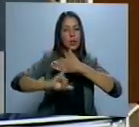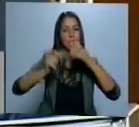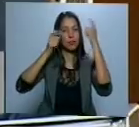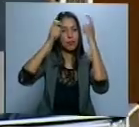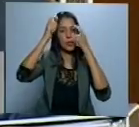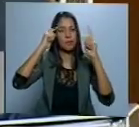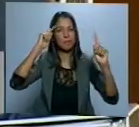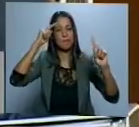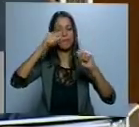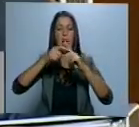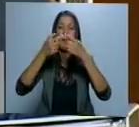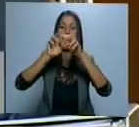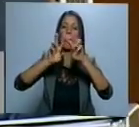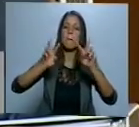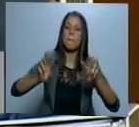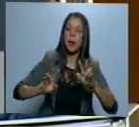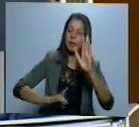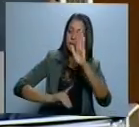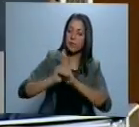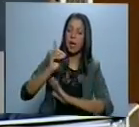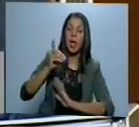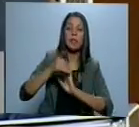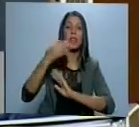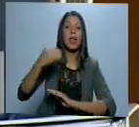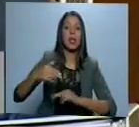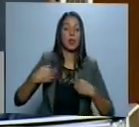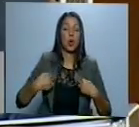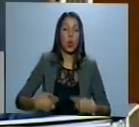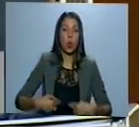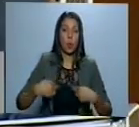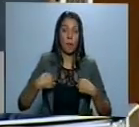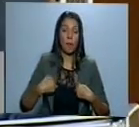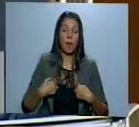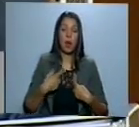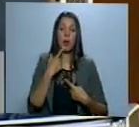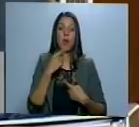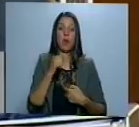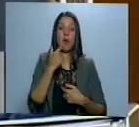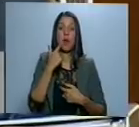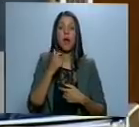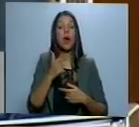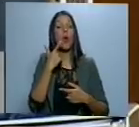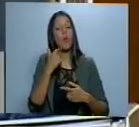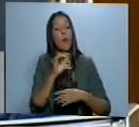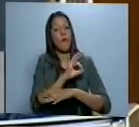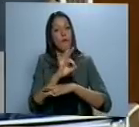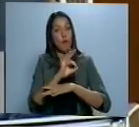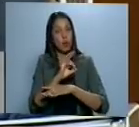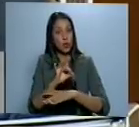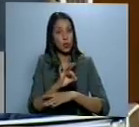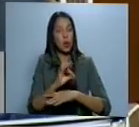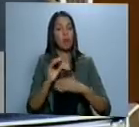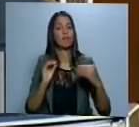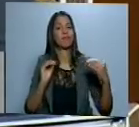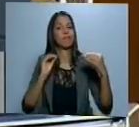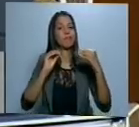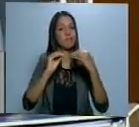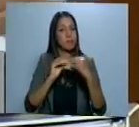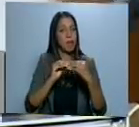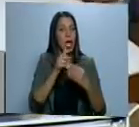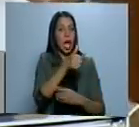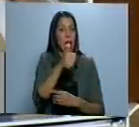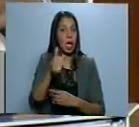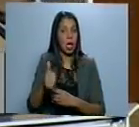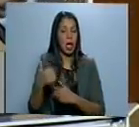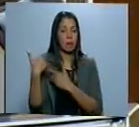de paz, soberanía y preeminencia de los derechos humanos, sin menoscabo del cumplimiento de las funciones consustanciales a cada rama